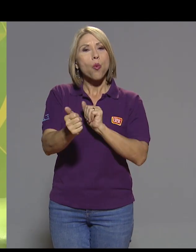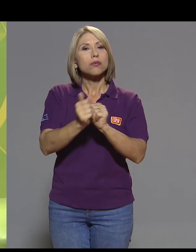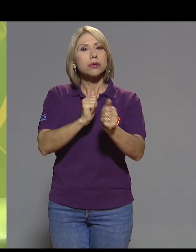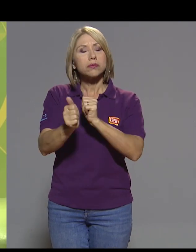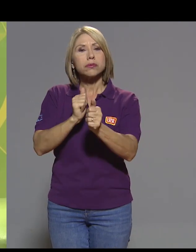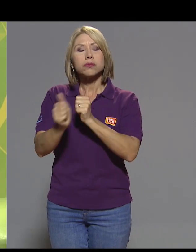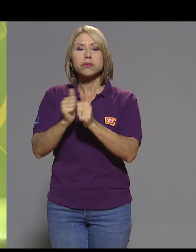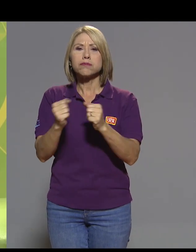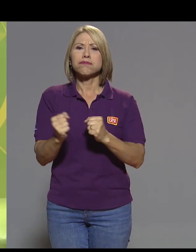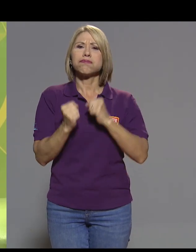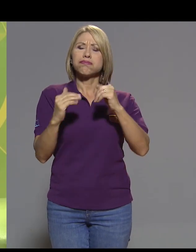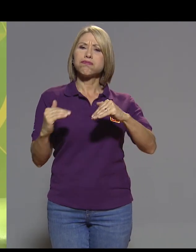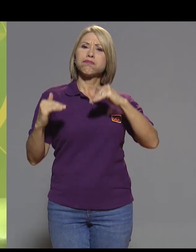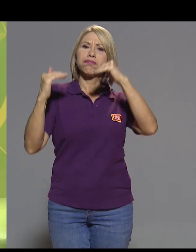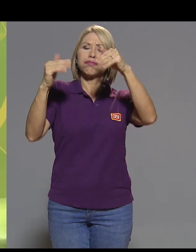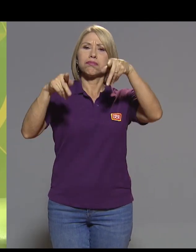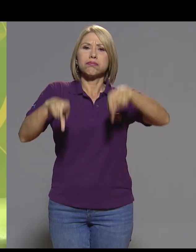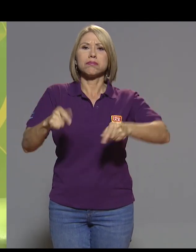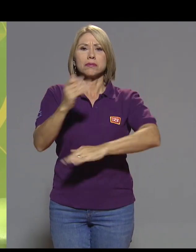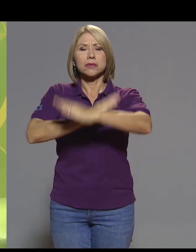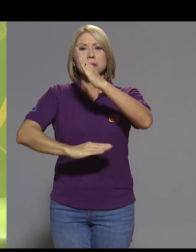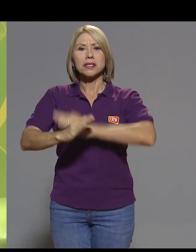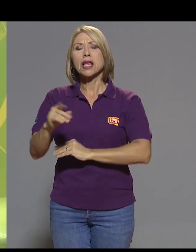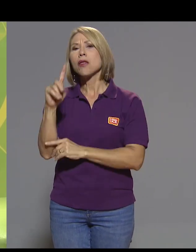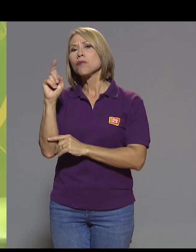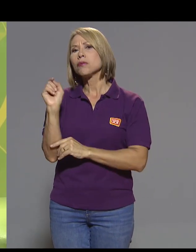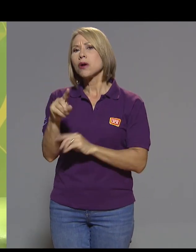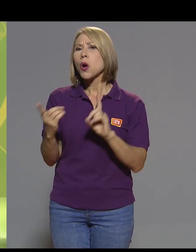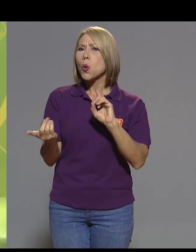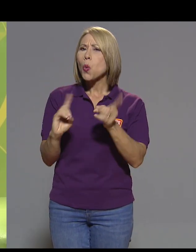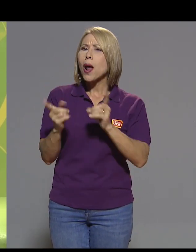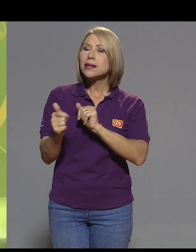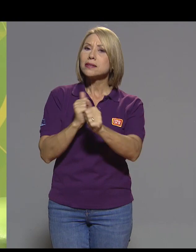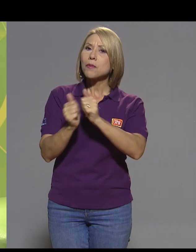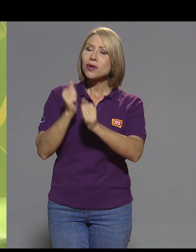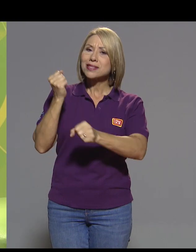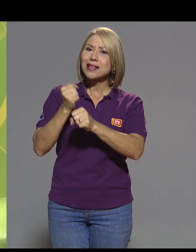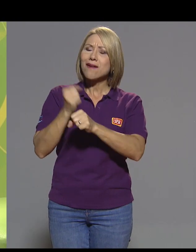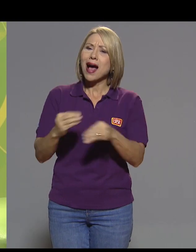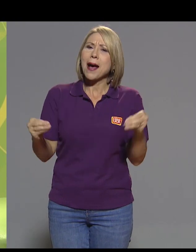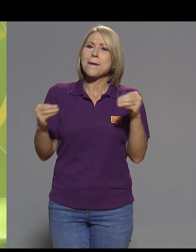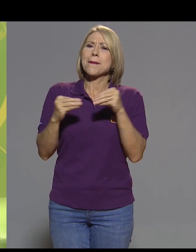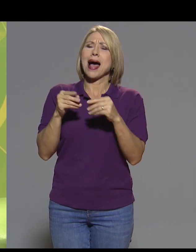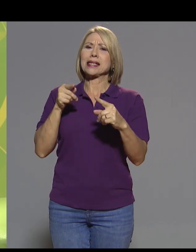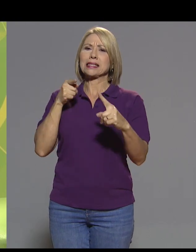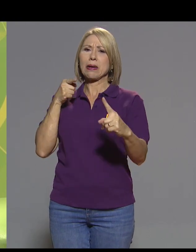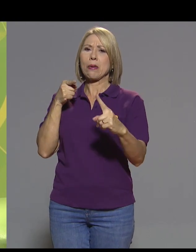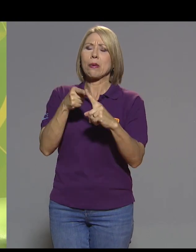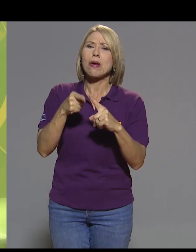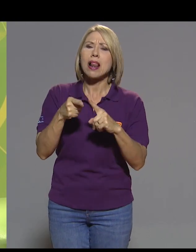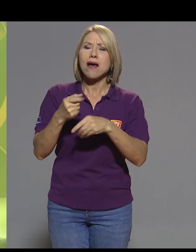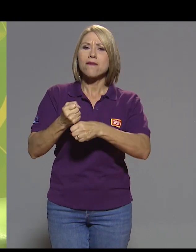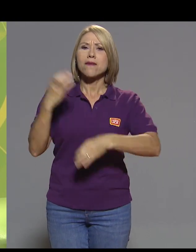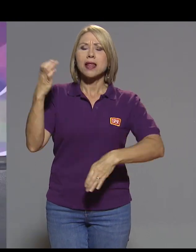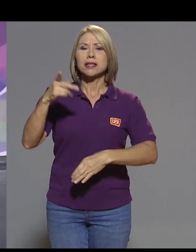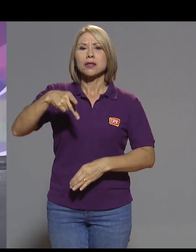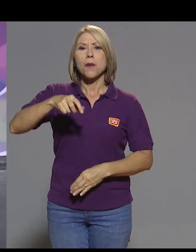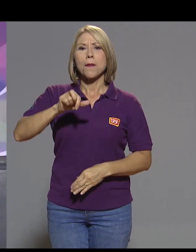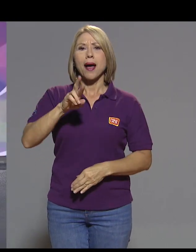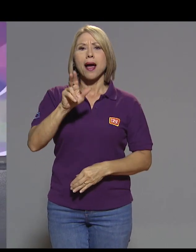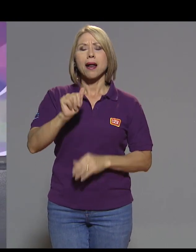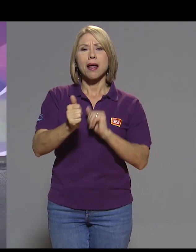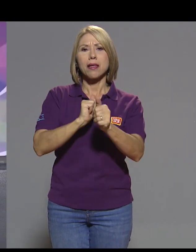deporte de alto rendimiento para personas con discapacidad cuáles son los deportes con los que trabajan más puntualmente la federación de para deportes